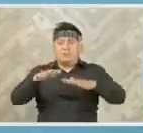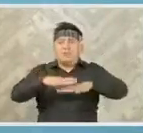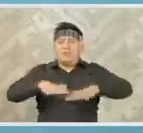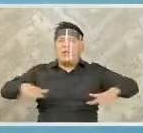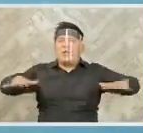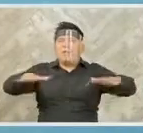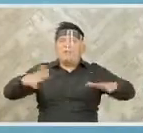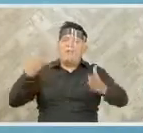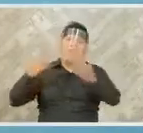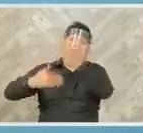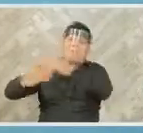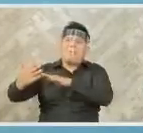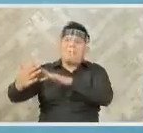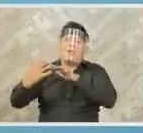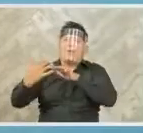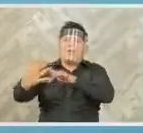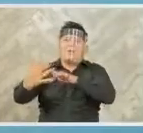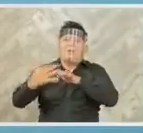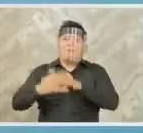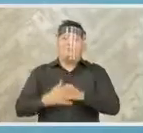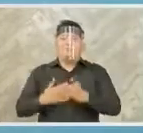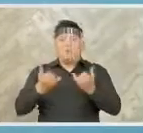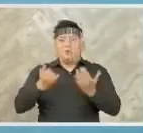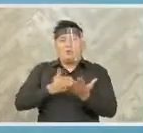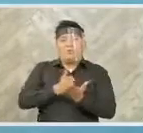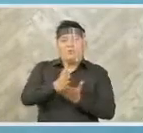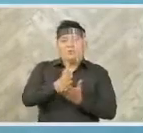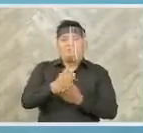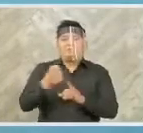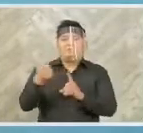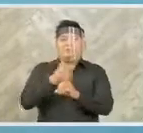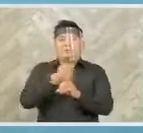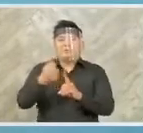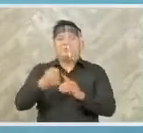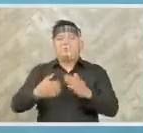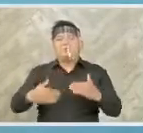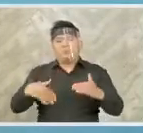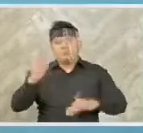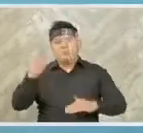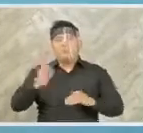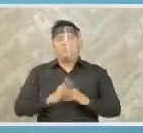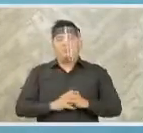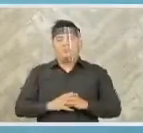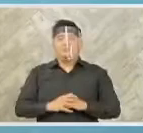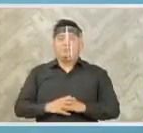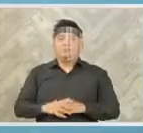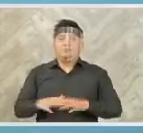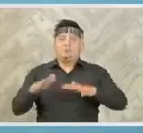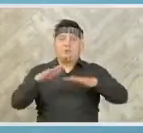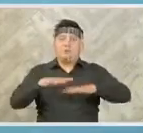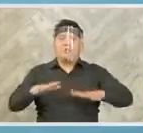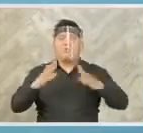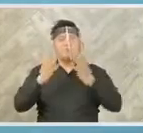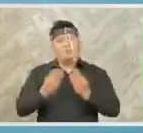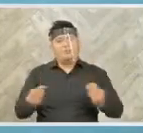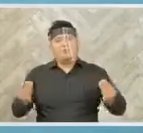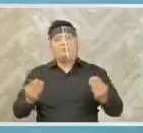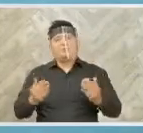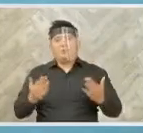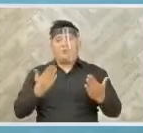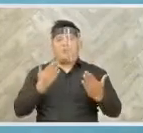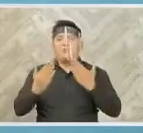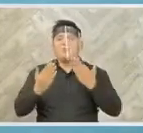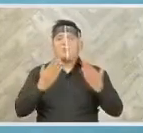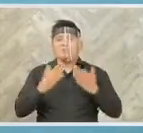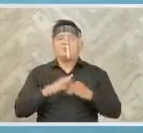violencia durante muchos años y donde todavía continúan escenarios de violencia. Estamos tratando de estabilizar los territorios generando confianza